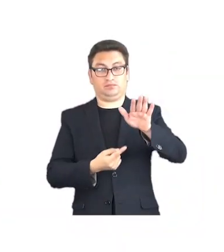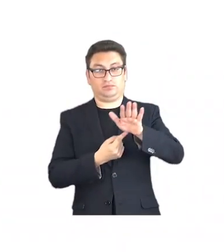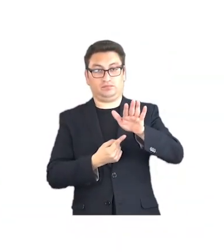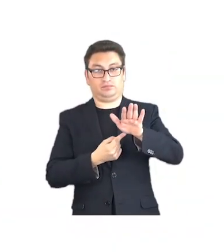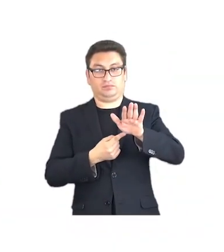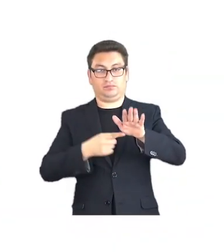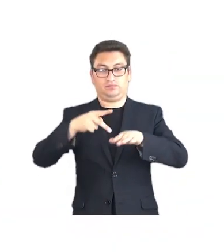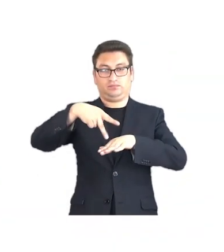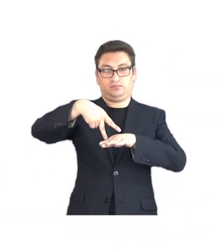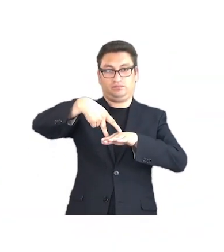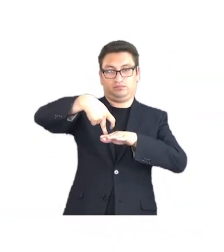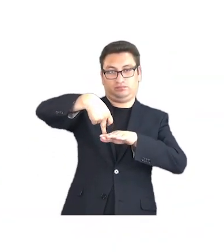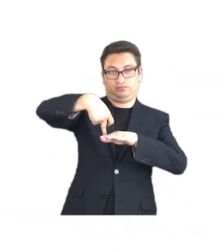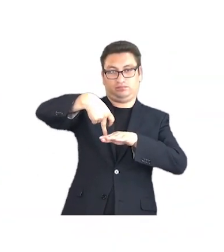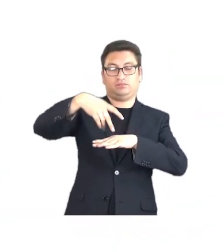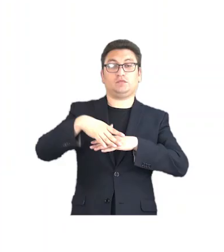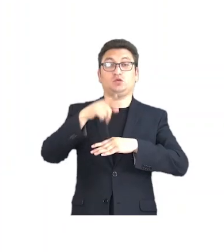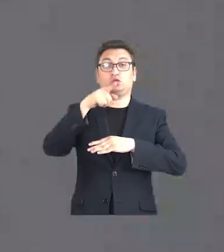Elevación de talones.